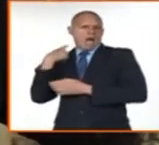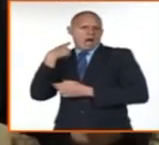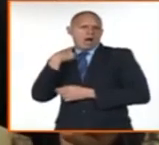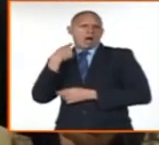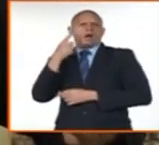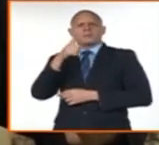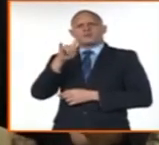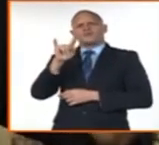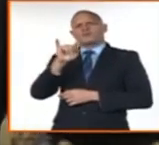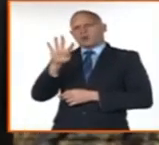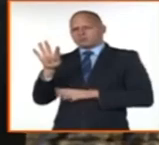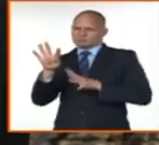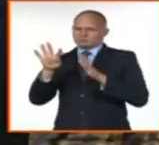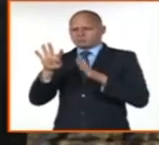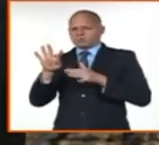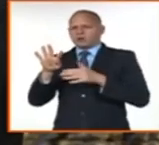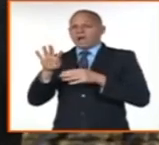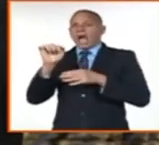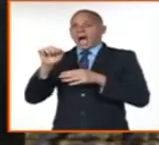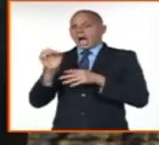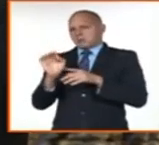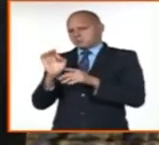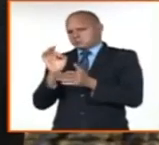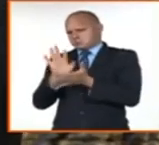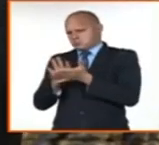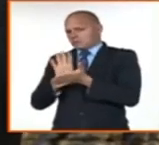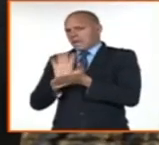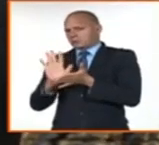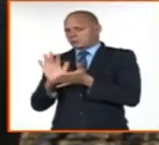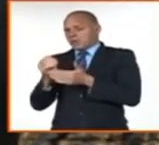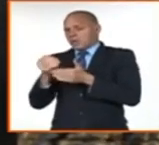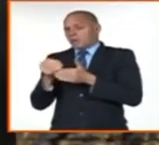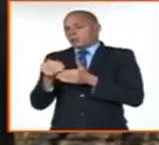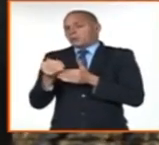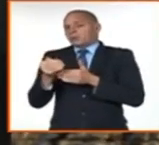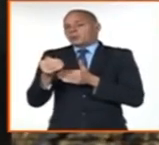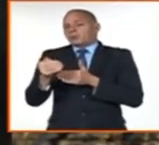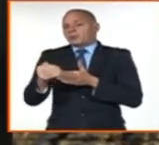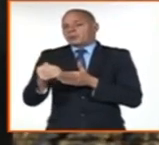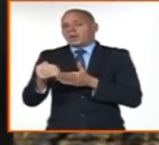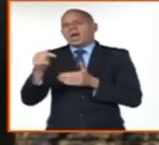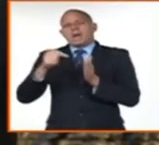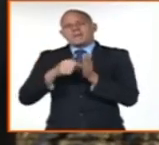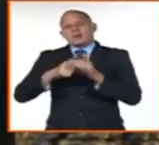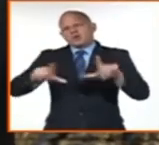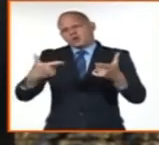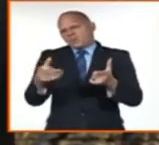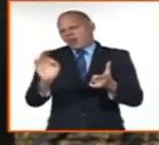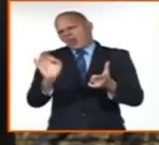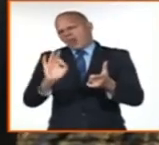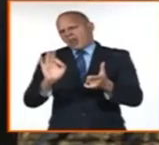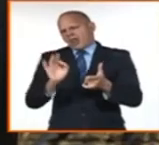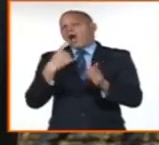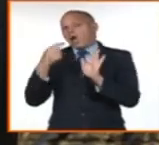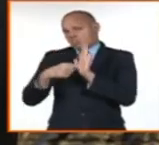mundo acepte que otro país o una potencia como los Estados Unidos le imponga al resto del